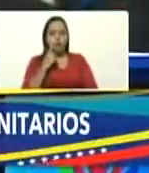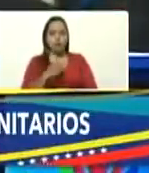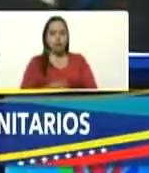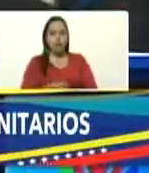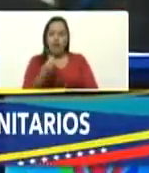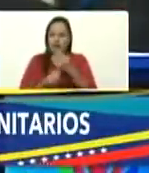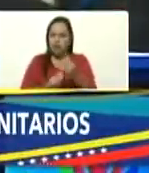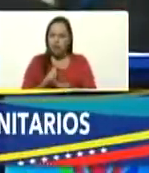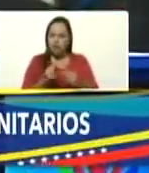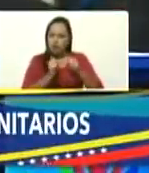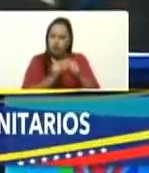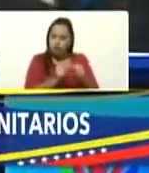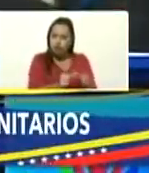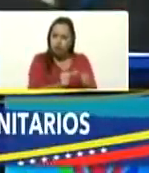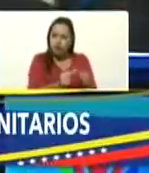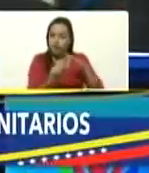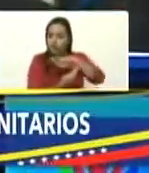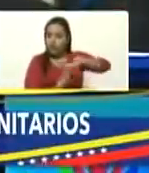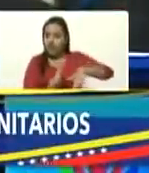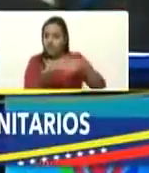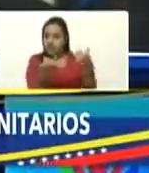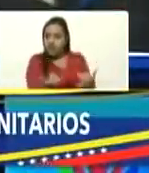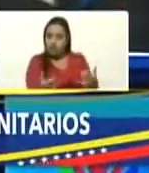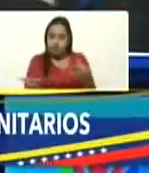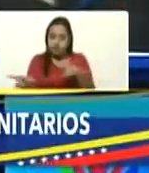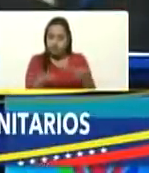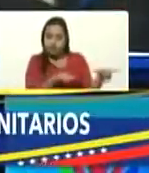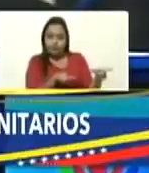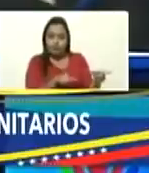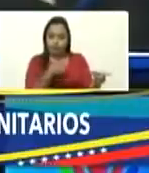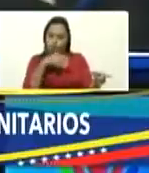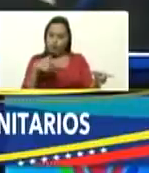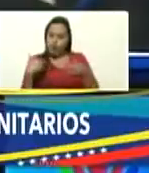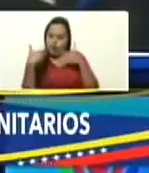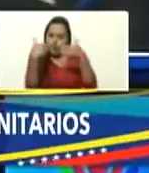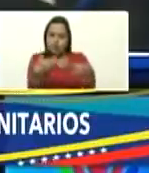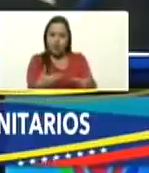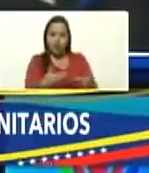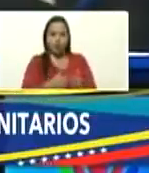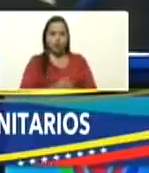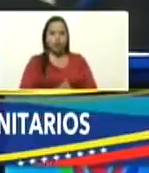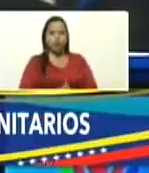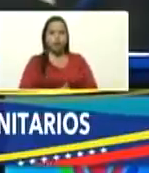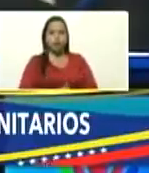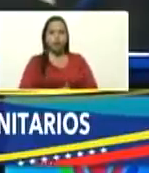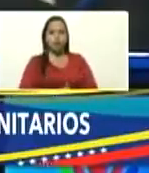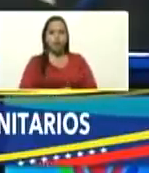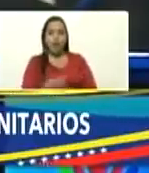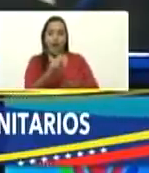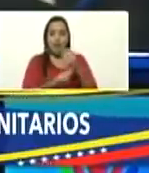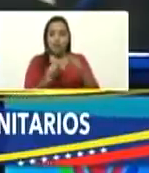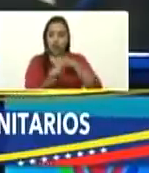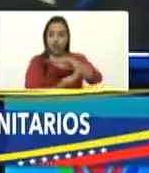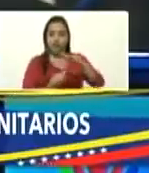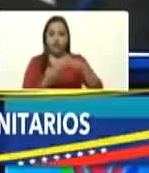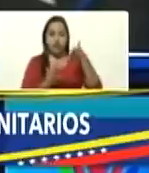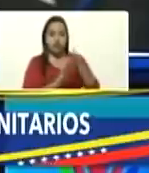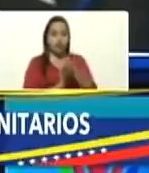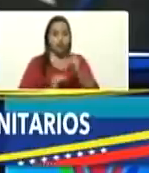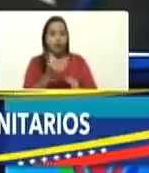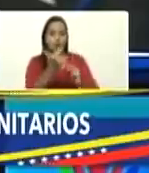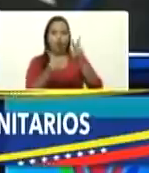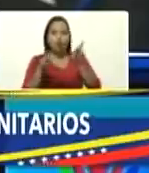poderosas bases. Sin lugar a duda hemos avanzado, echando bases en la construcción de un